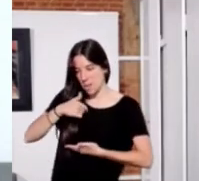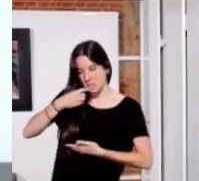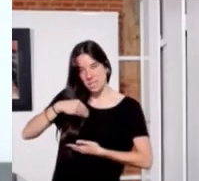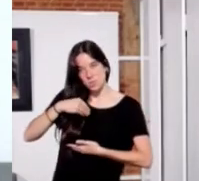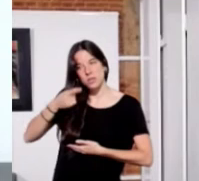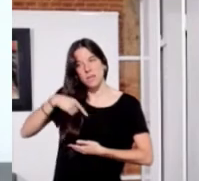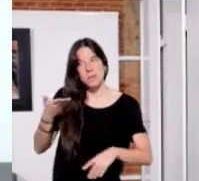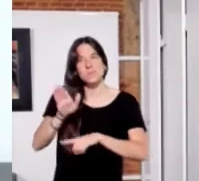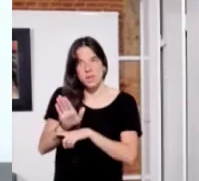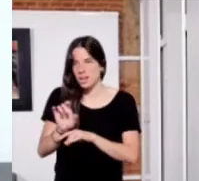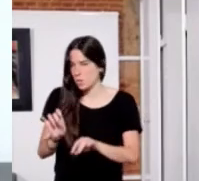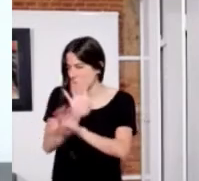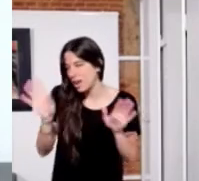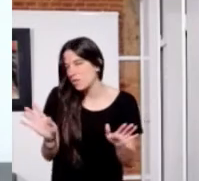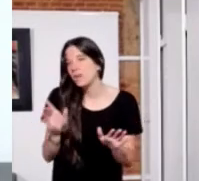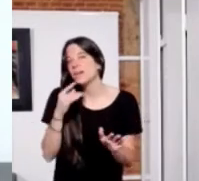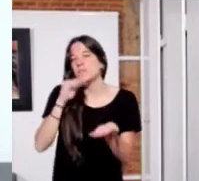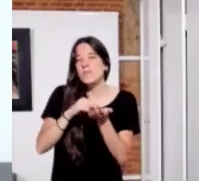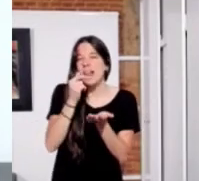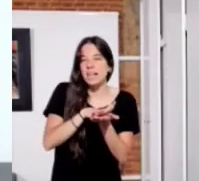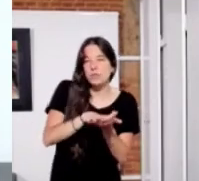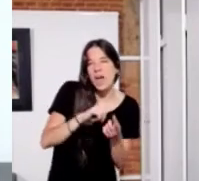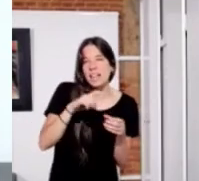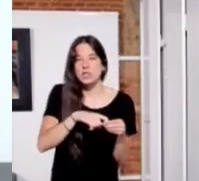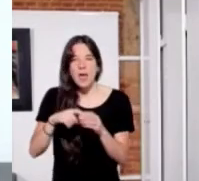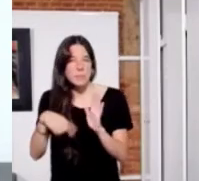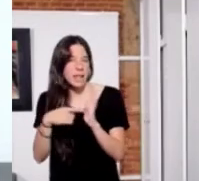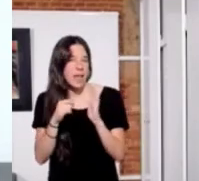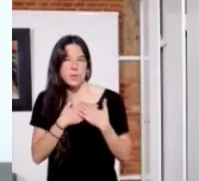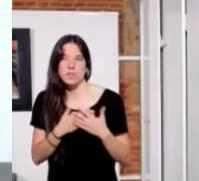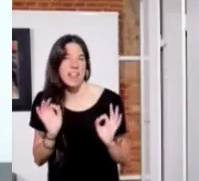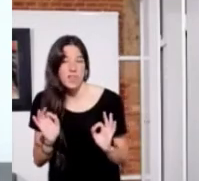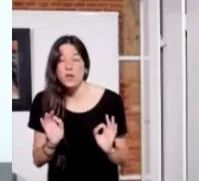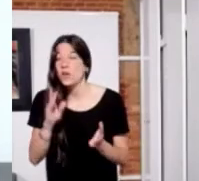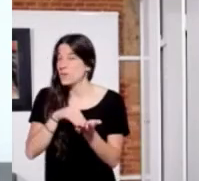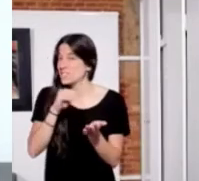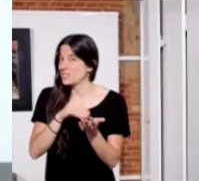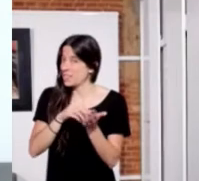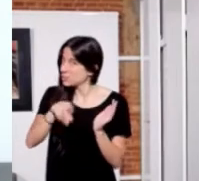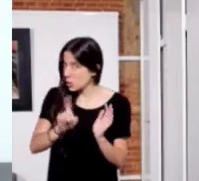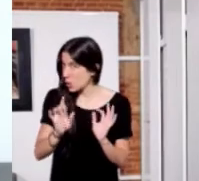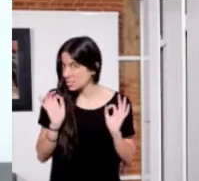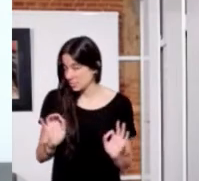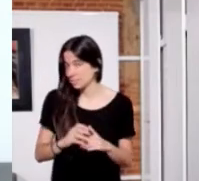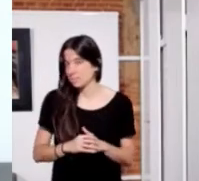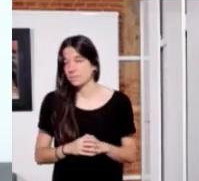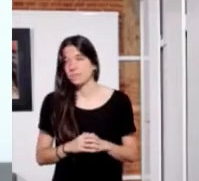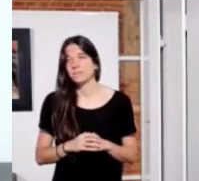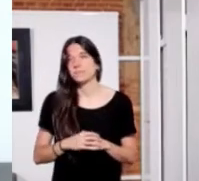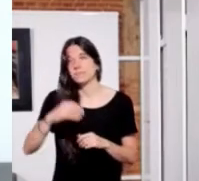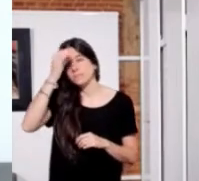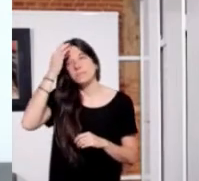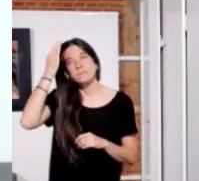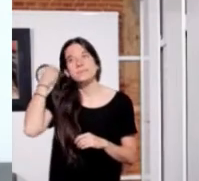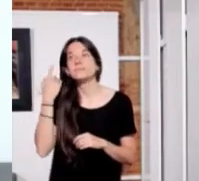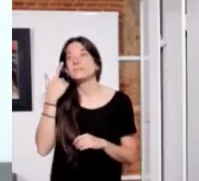las claras cómo esa gratuidad, esa solidaridad plena del voluntariado, a veces no lo es tampoco tanto.